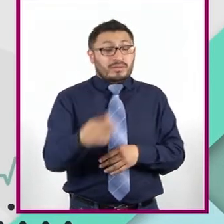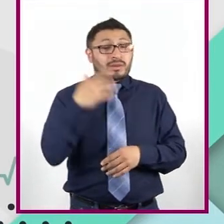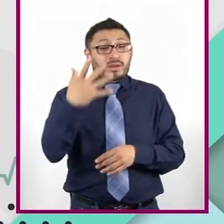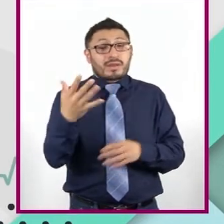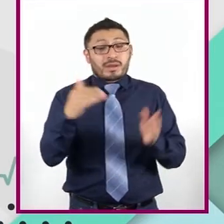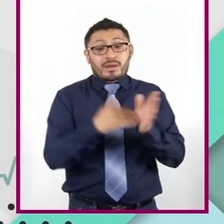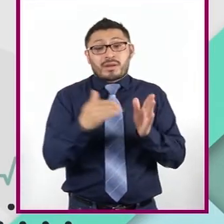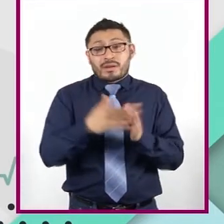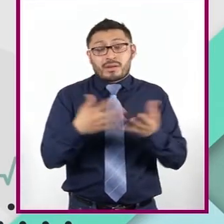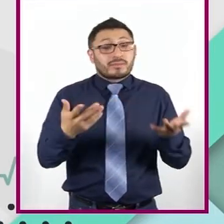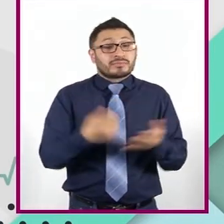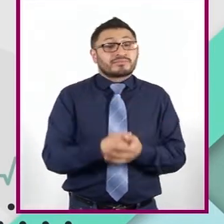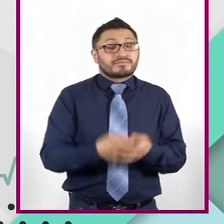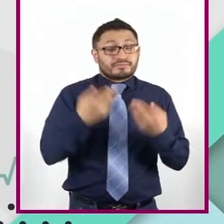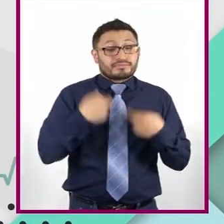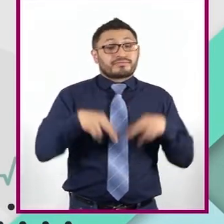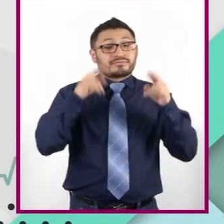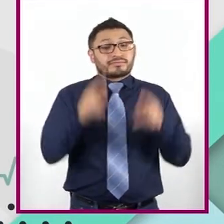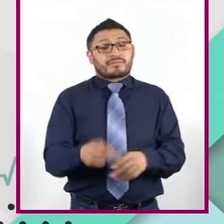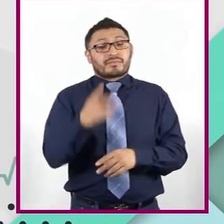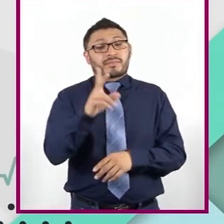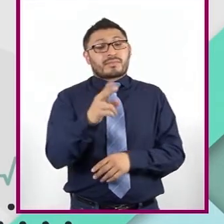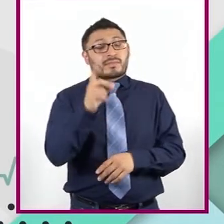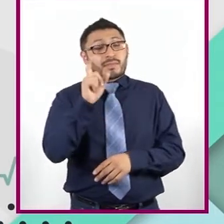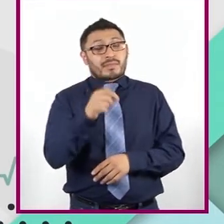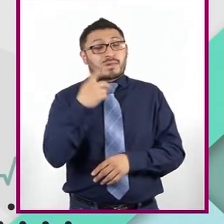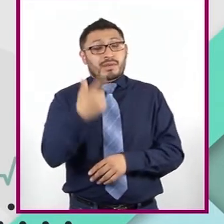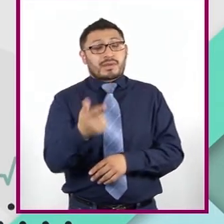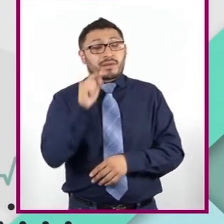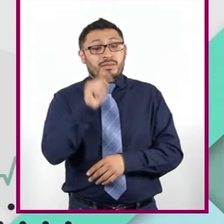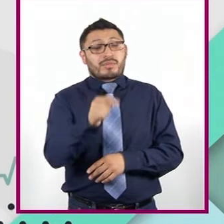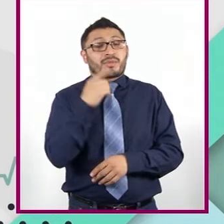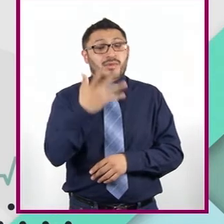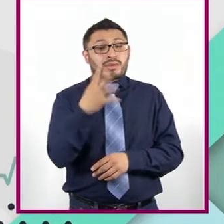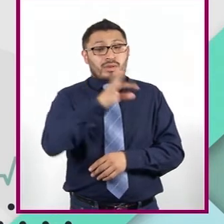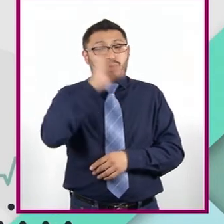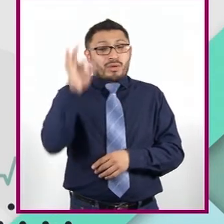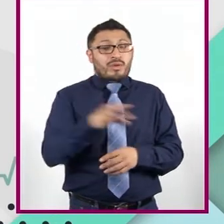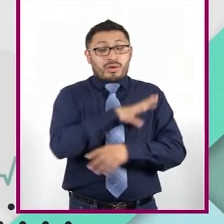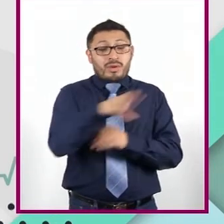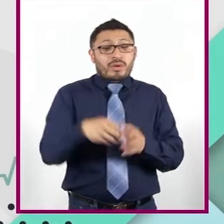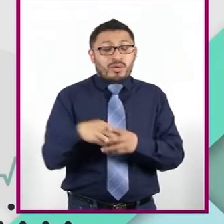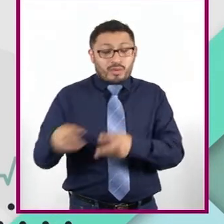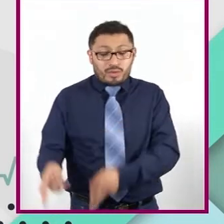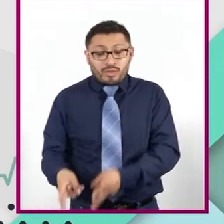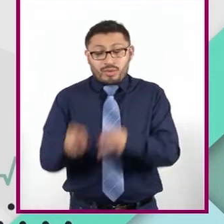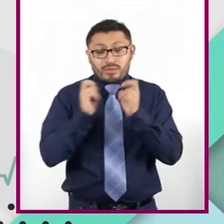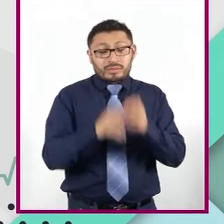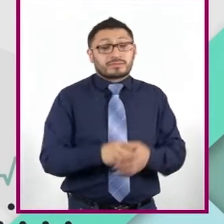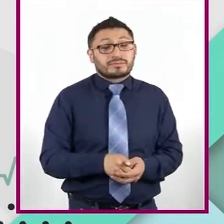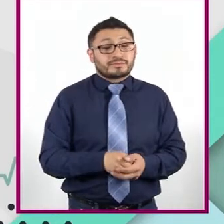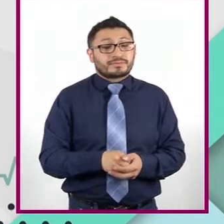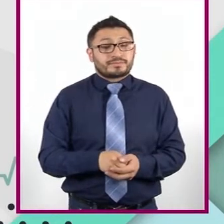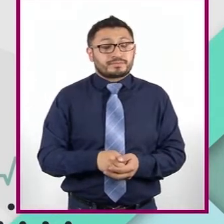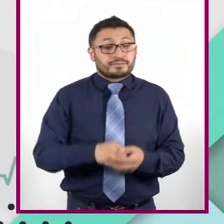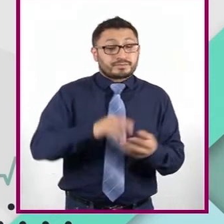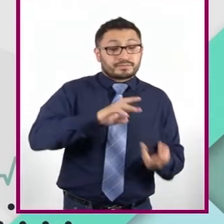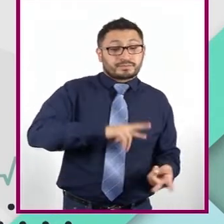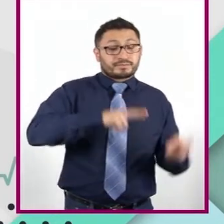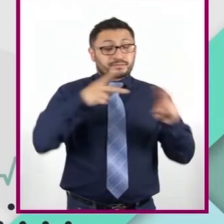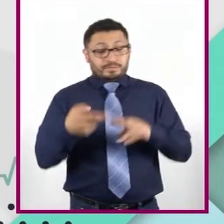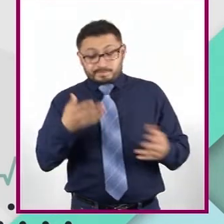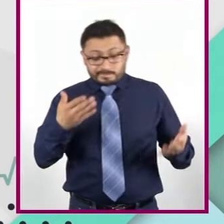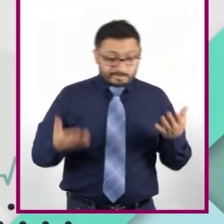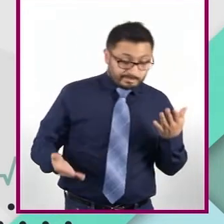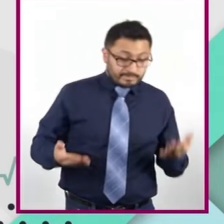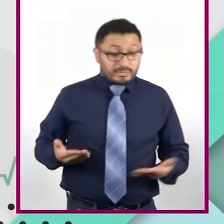275 milésimos, que representa el 27.5% del total de las sustracciones. Al comparar